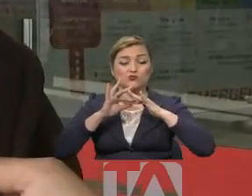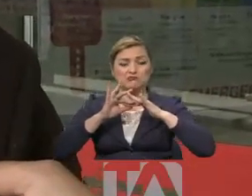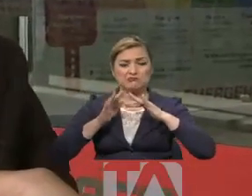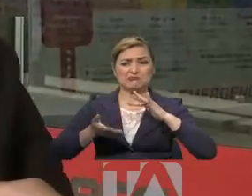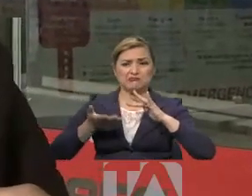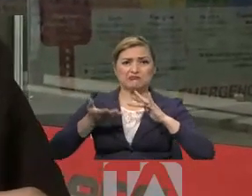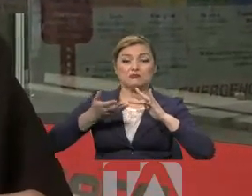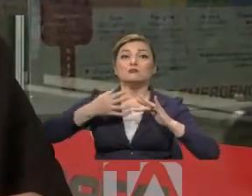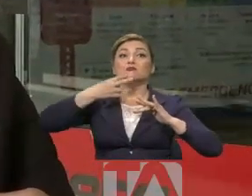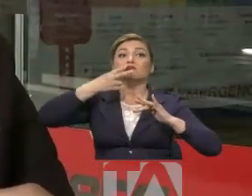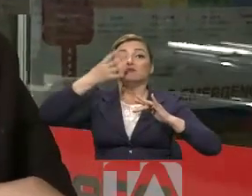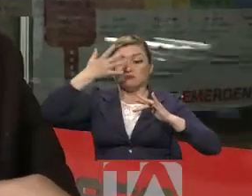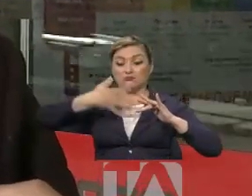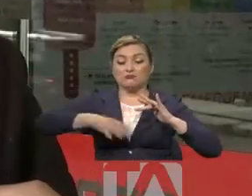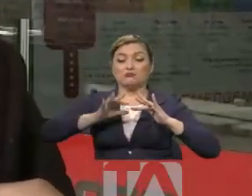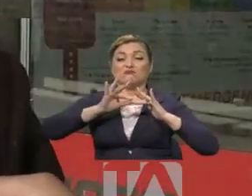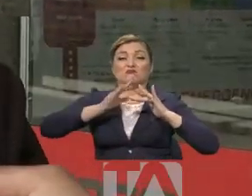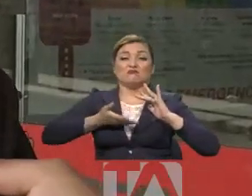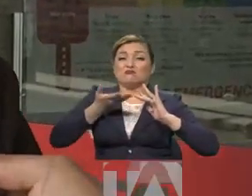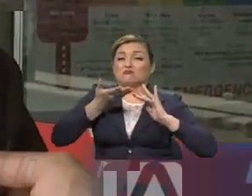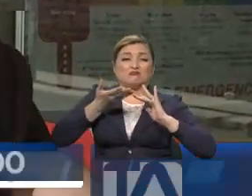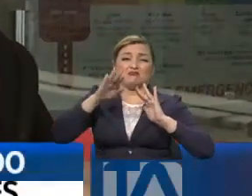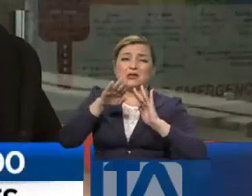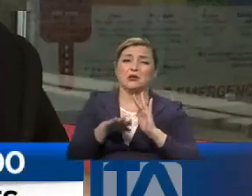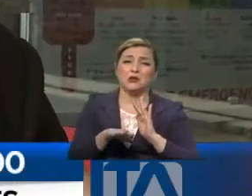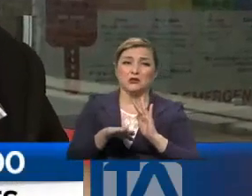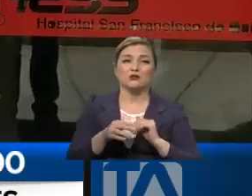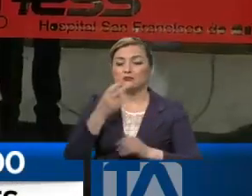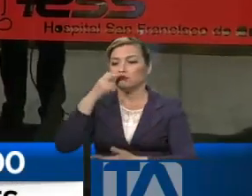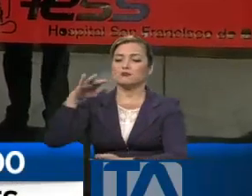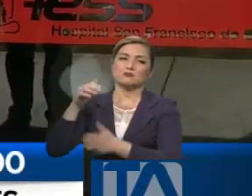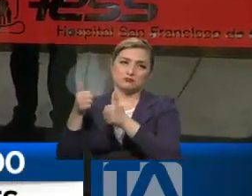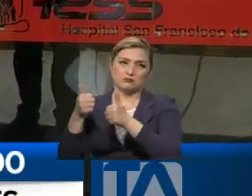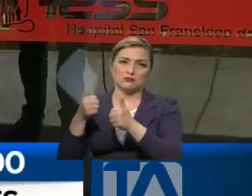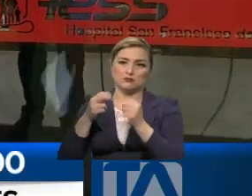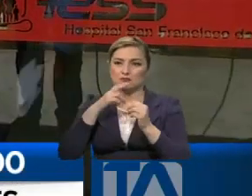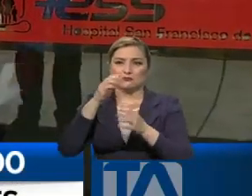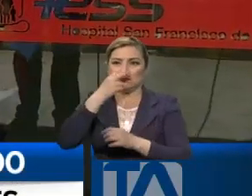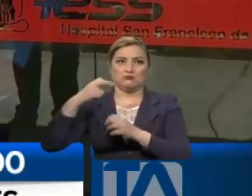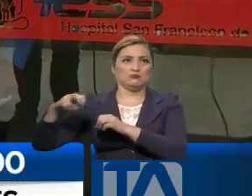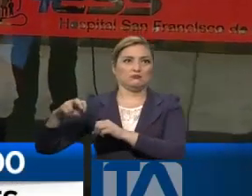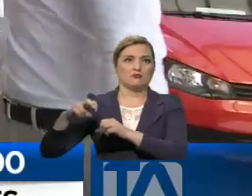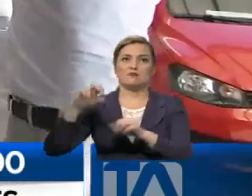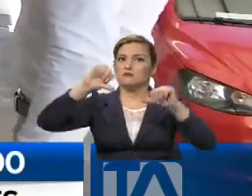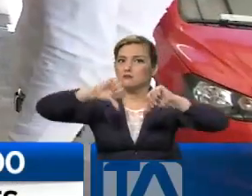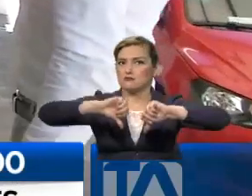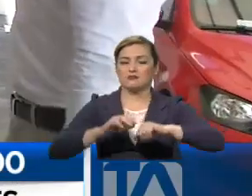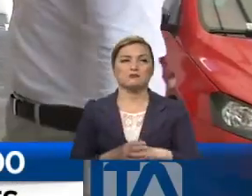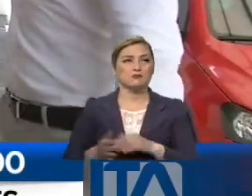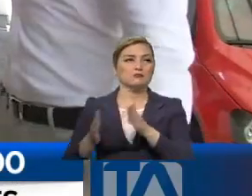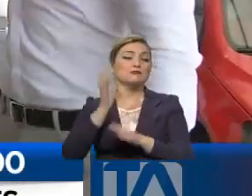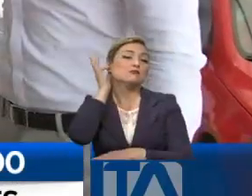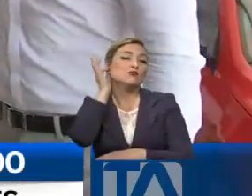porque una cosa es con esto y otra cosa es sin esto. En el mismo hospital encontramos en cambio a la